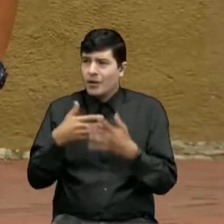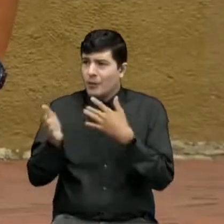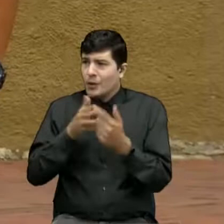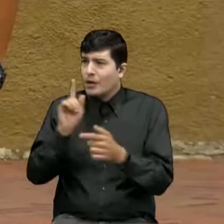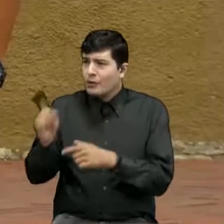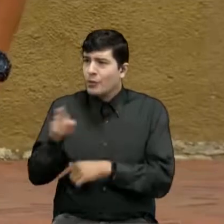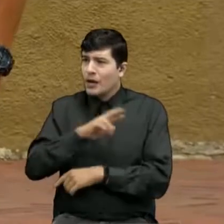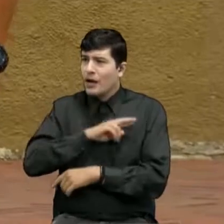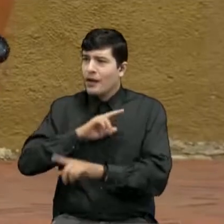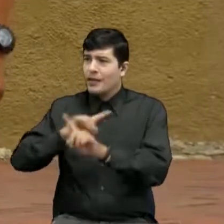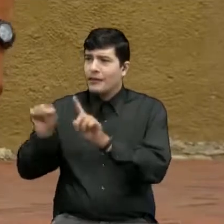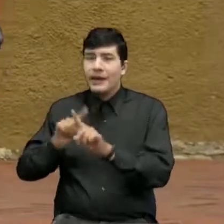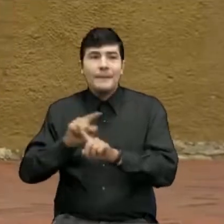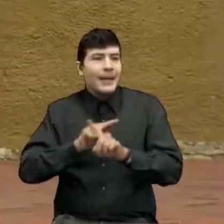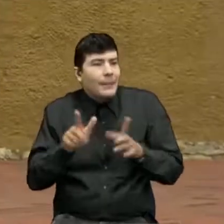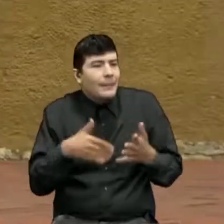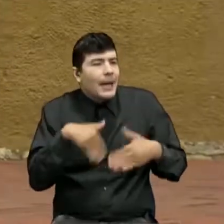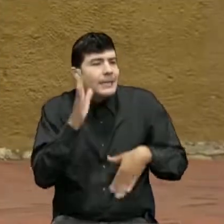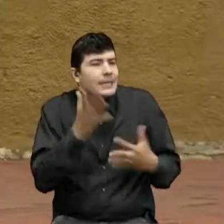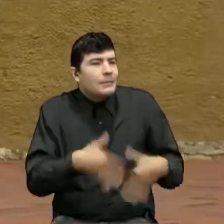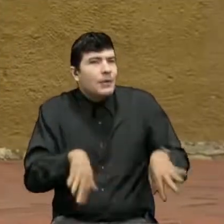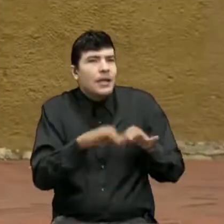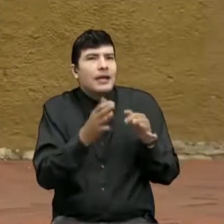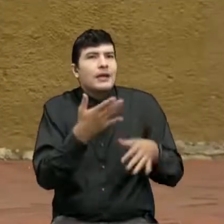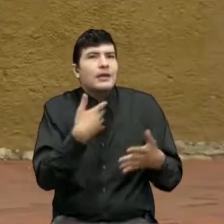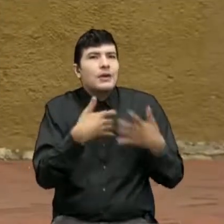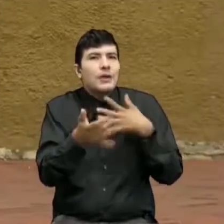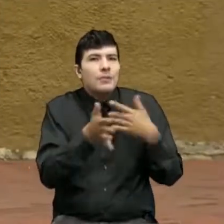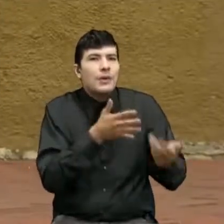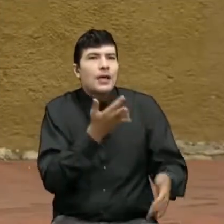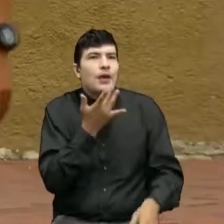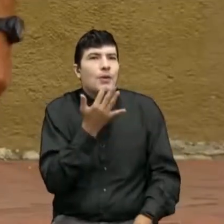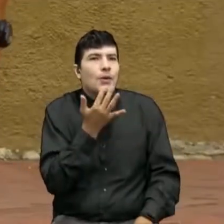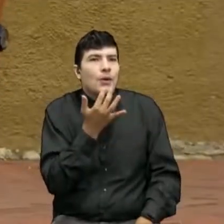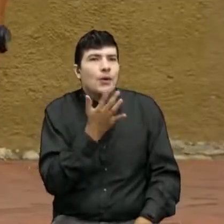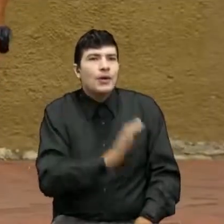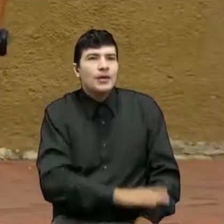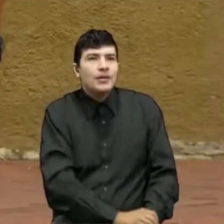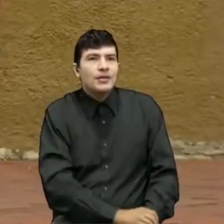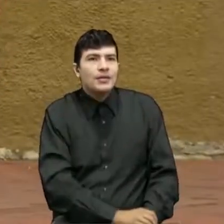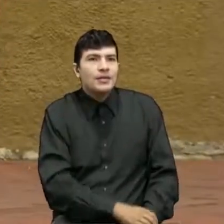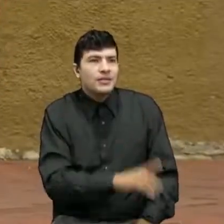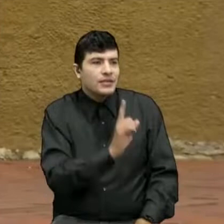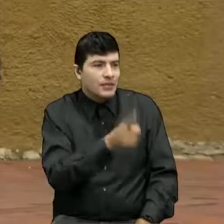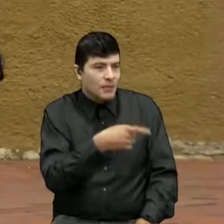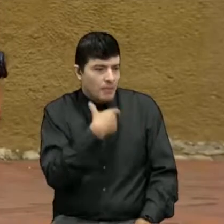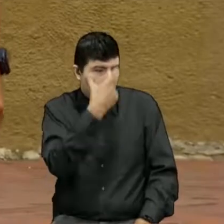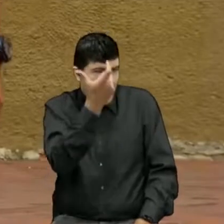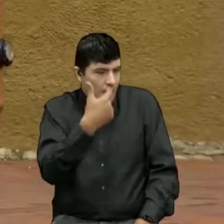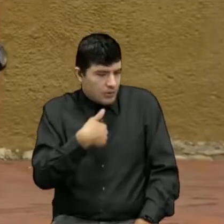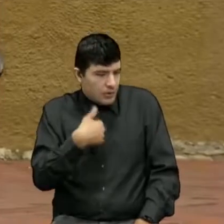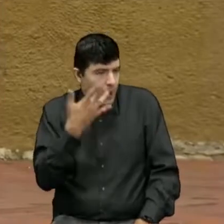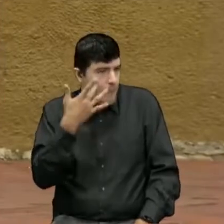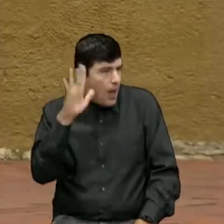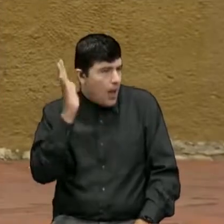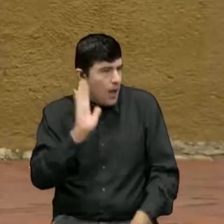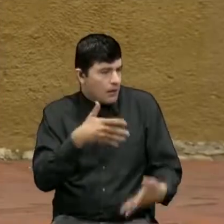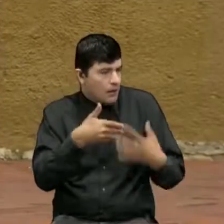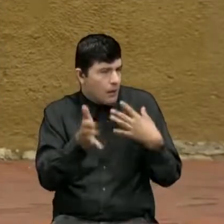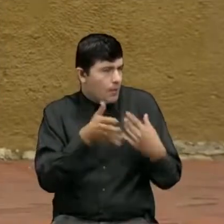religión y... Lo más importante es que no importa el color. No importa el color. No, no importa. Estás de blanco y estoy de amarillo. No